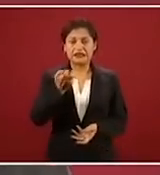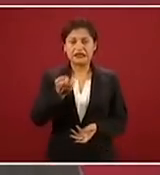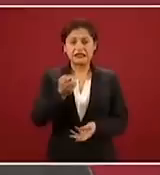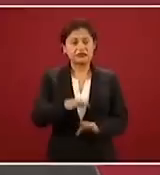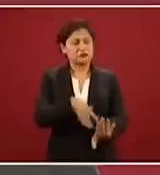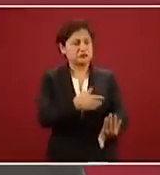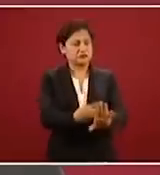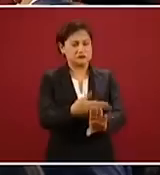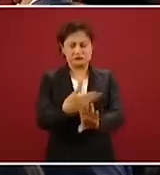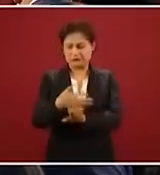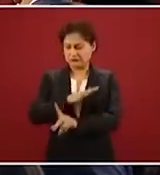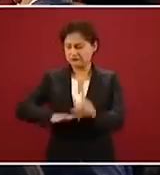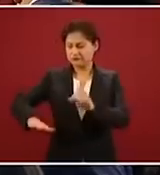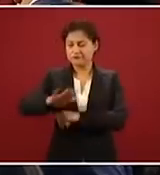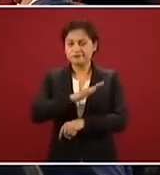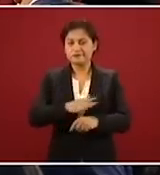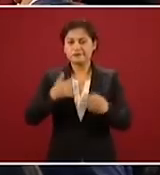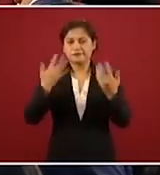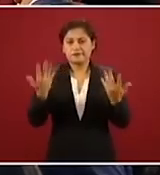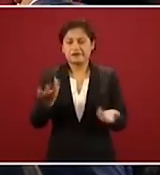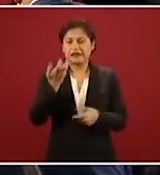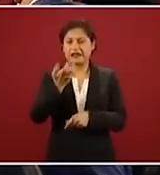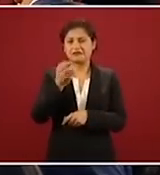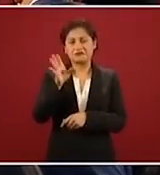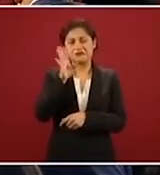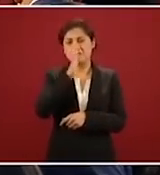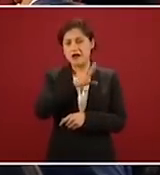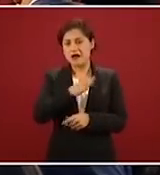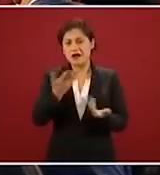Eso es un espejismo.